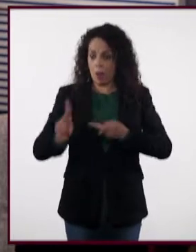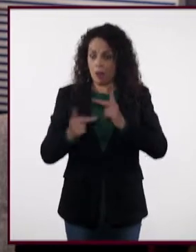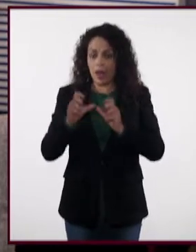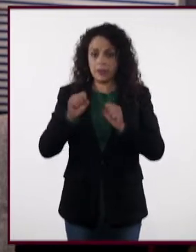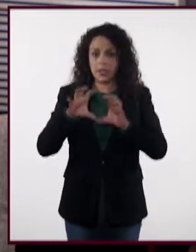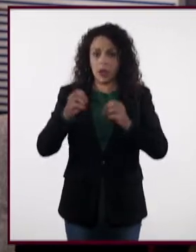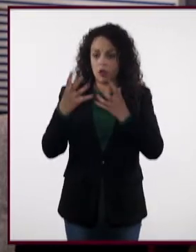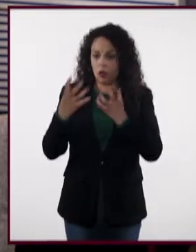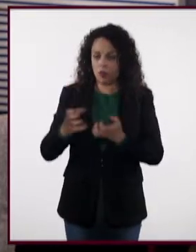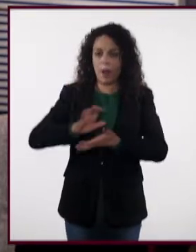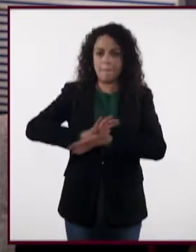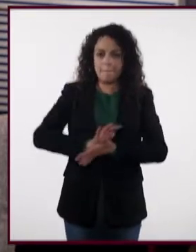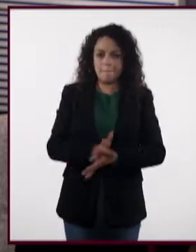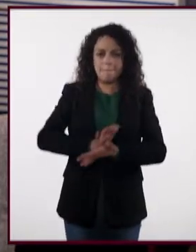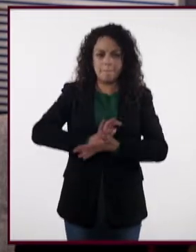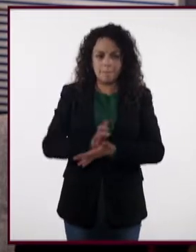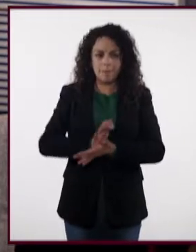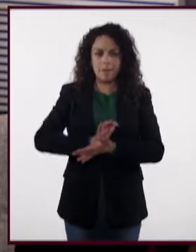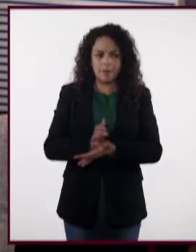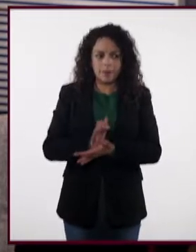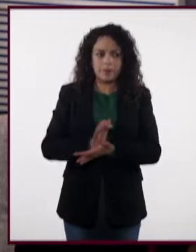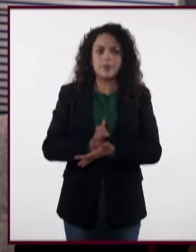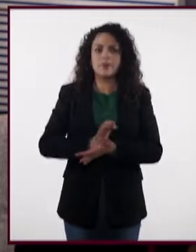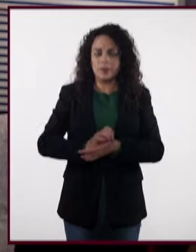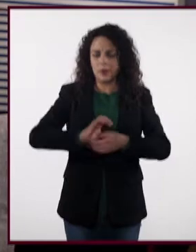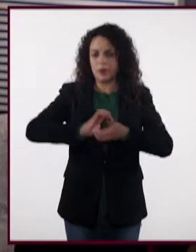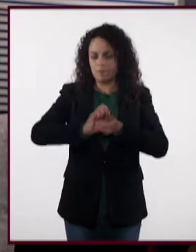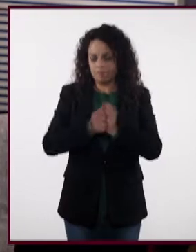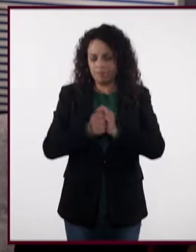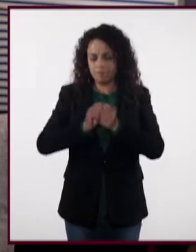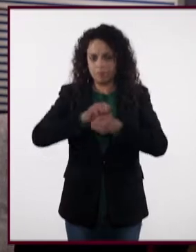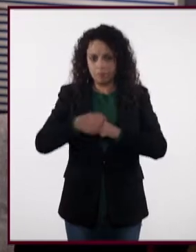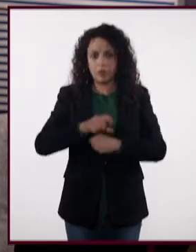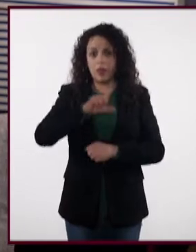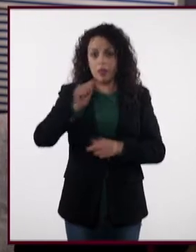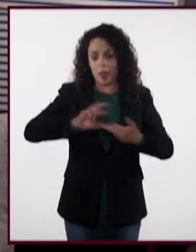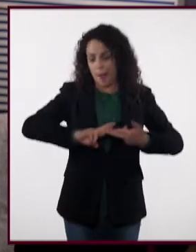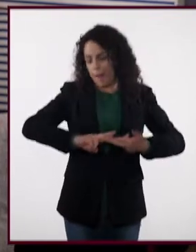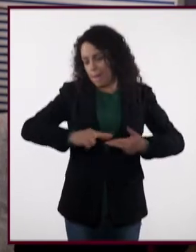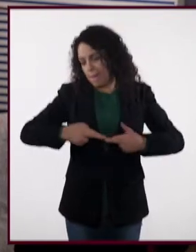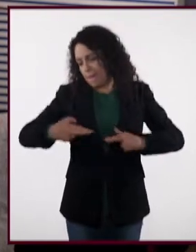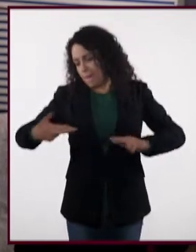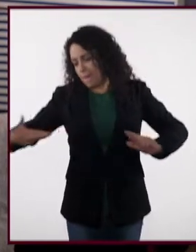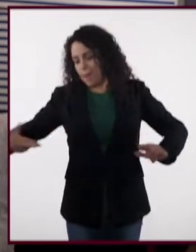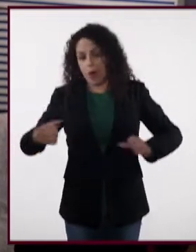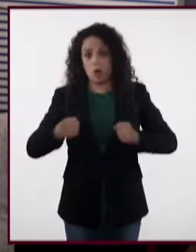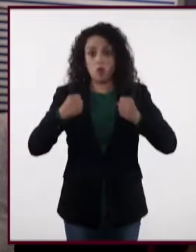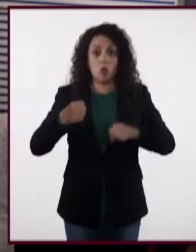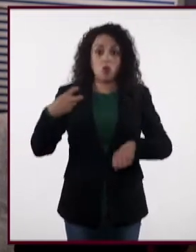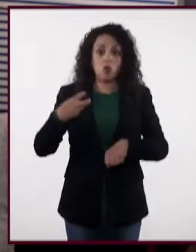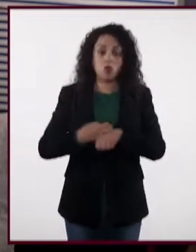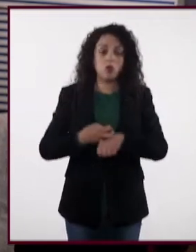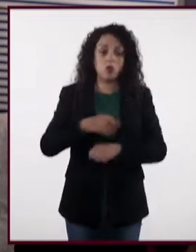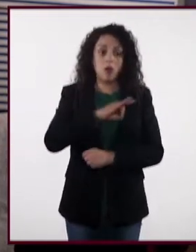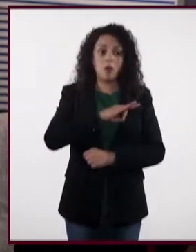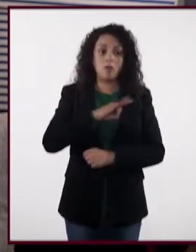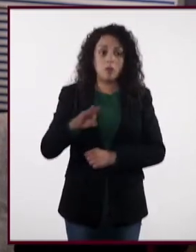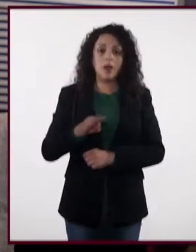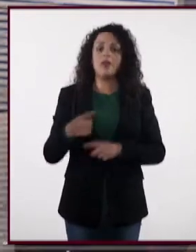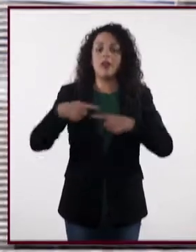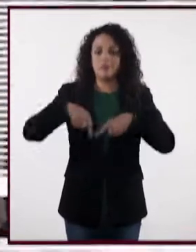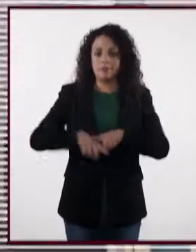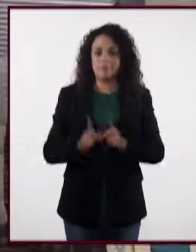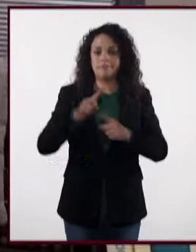se aplastaban, se enrollaban y se comprimían para hacer largas fibras muy resistentes que podían manipularse y